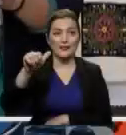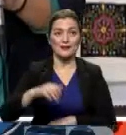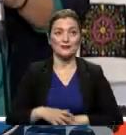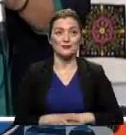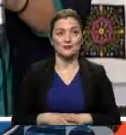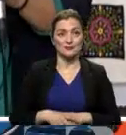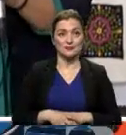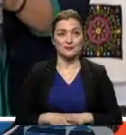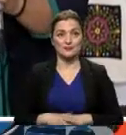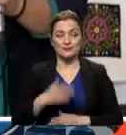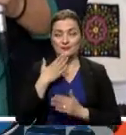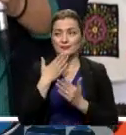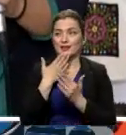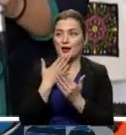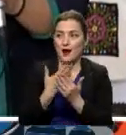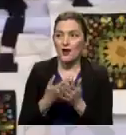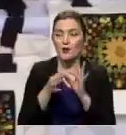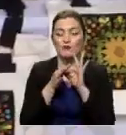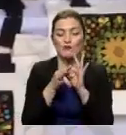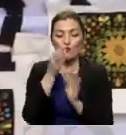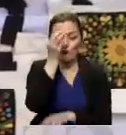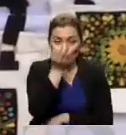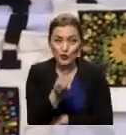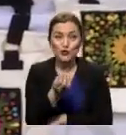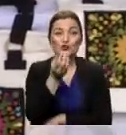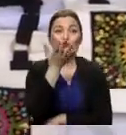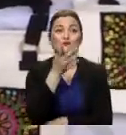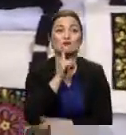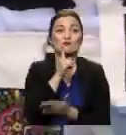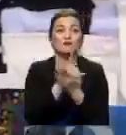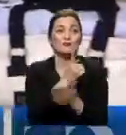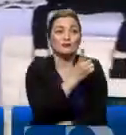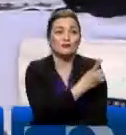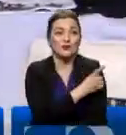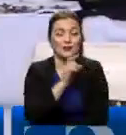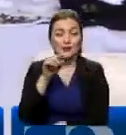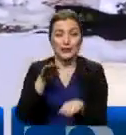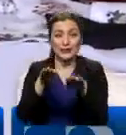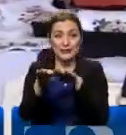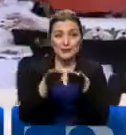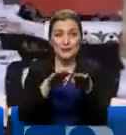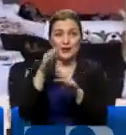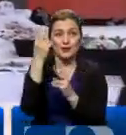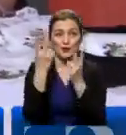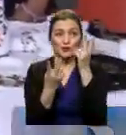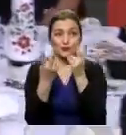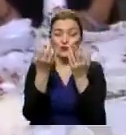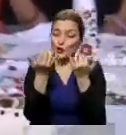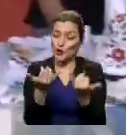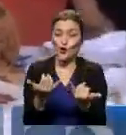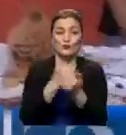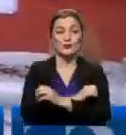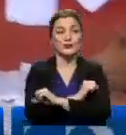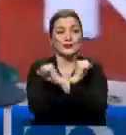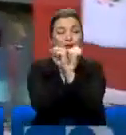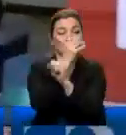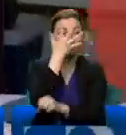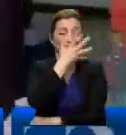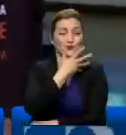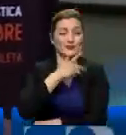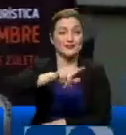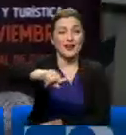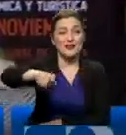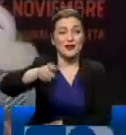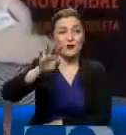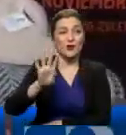Gracias, compañeros en estudio. Muy buenos días. Así es, una delegación de Ibarra nos visita esta mañana aquí en el lindo canal, porque